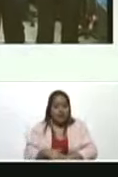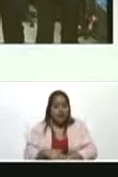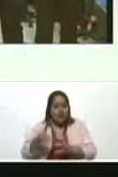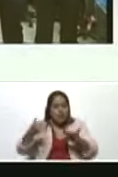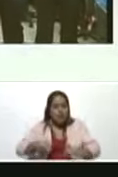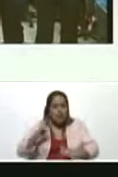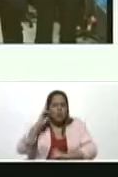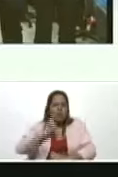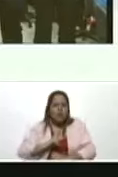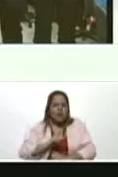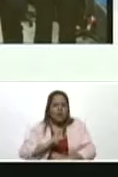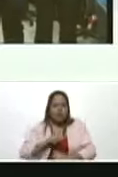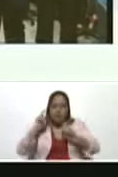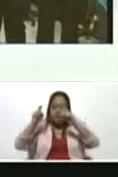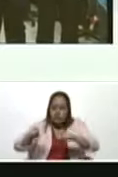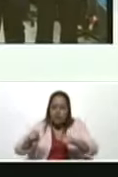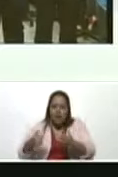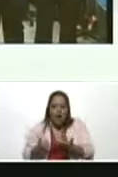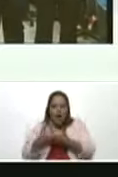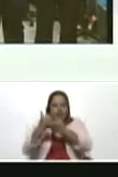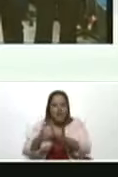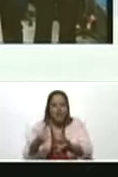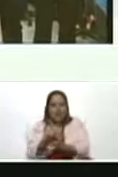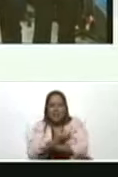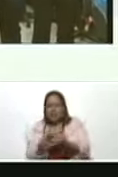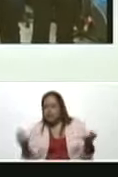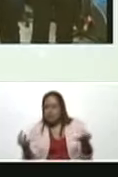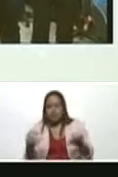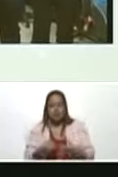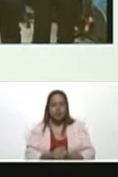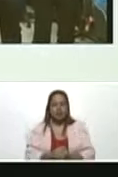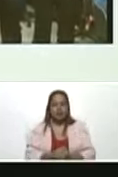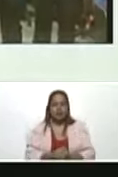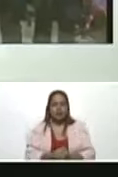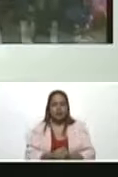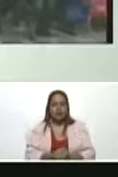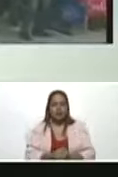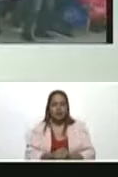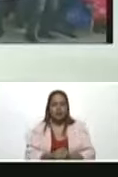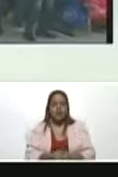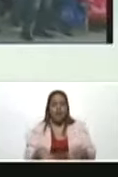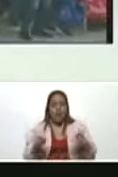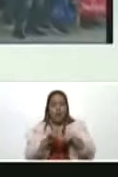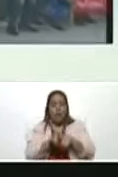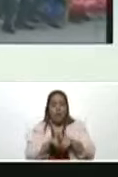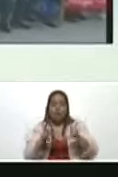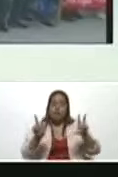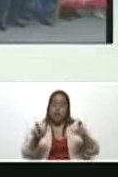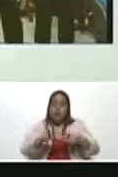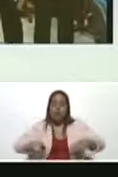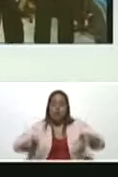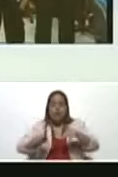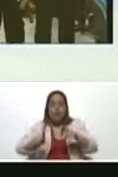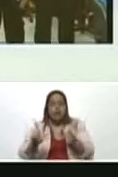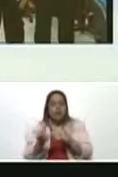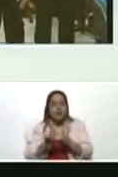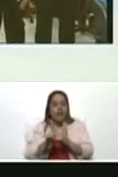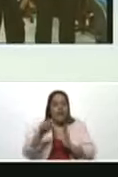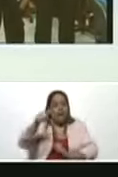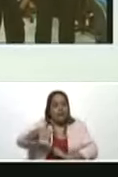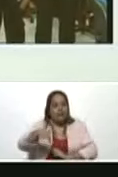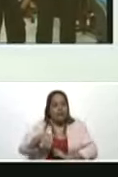Bolívar, recibiendo estos beneficios extraordinarios como es estas nuevas instalaciones. Y aquí